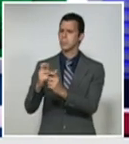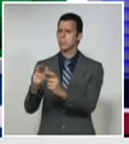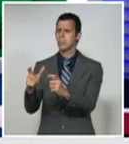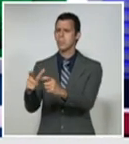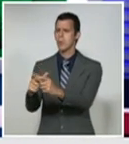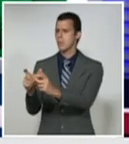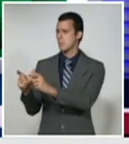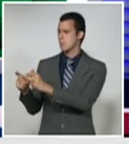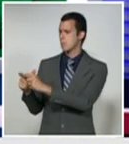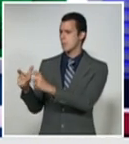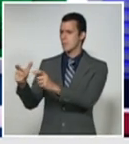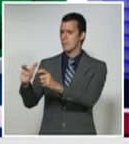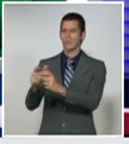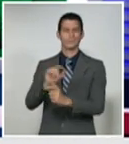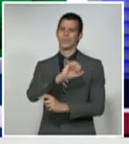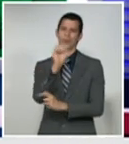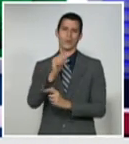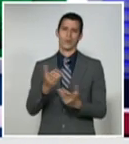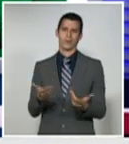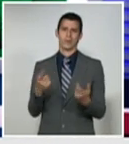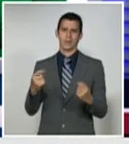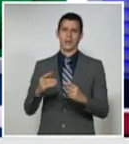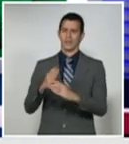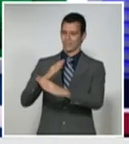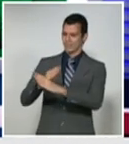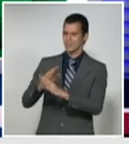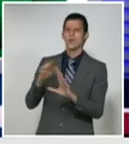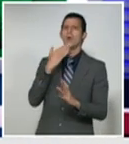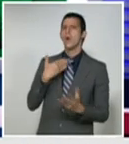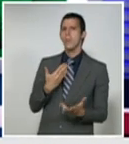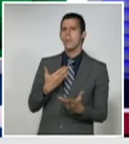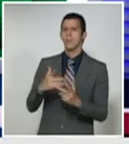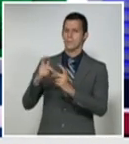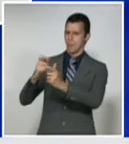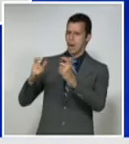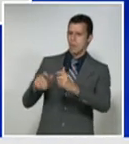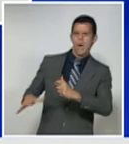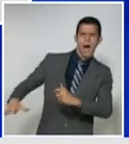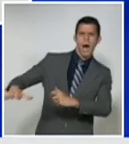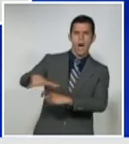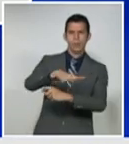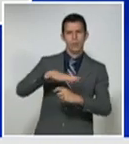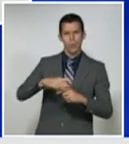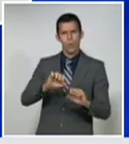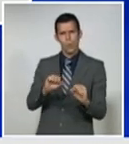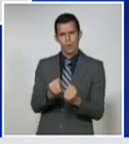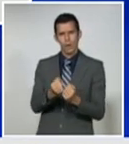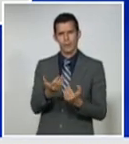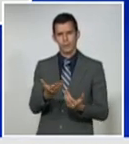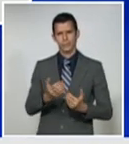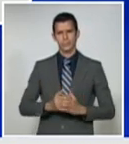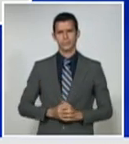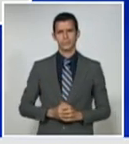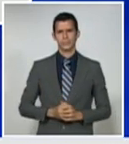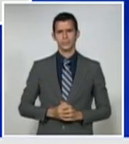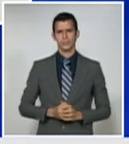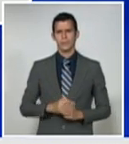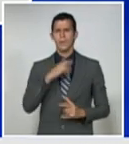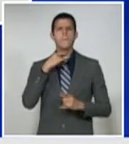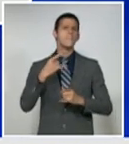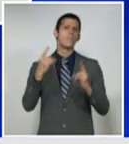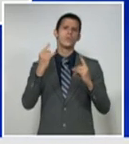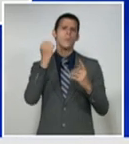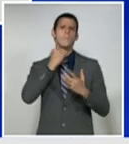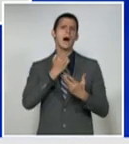Entre los que aportaron mayor número de pacientes fallecidos, fue Brasil y